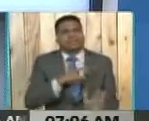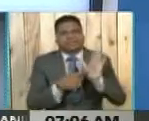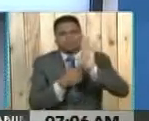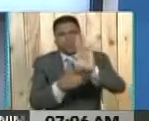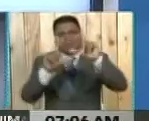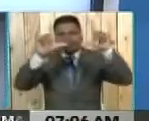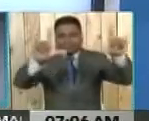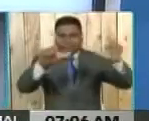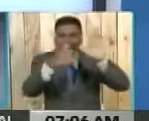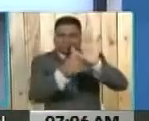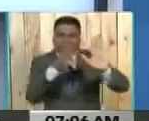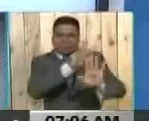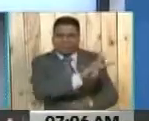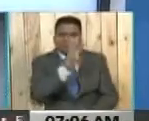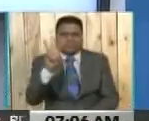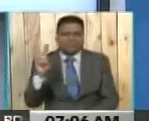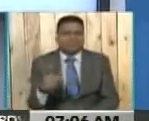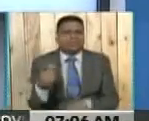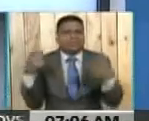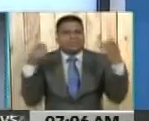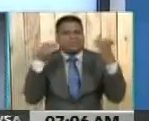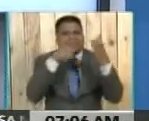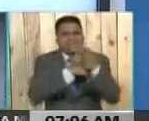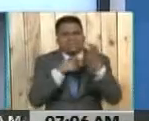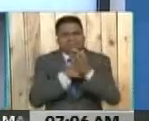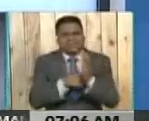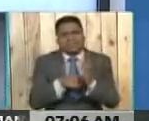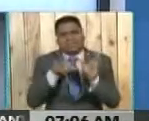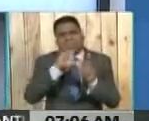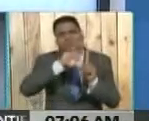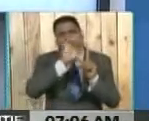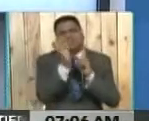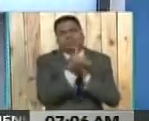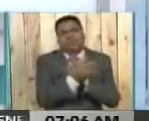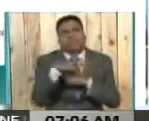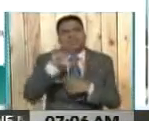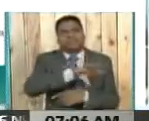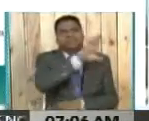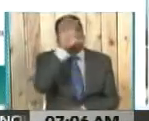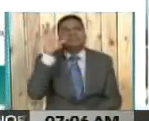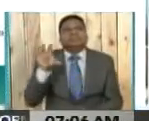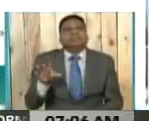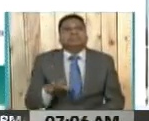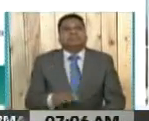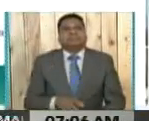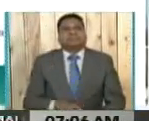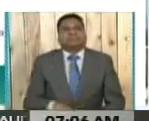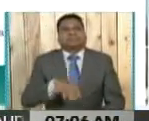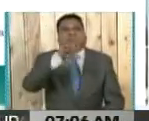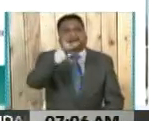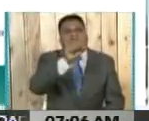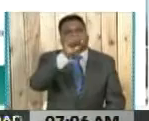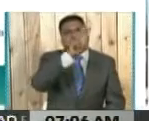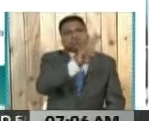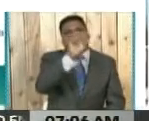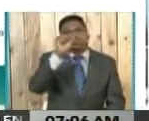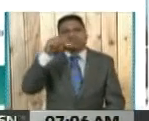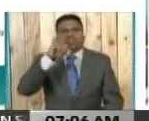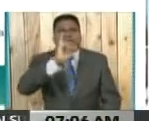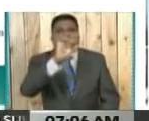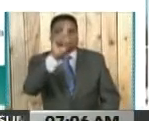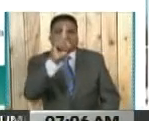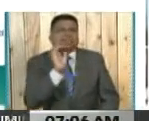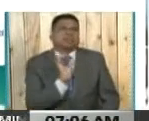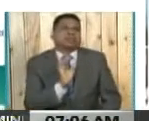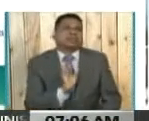Gustavo Borges, se llama La batalla cultural versus el país USAID. ¿Qué nos dice en la presentación? Por más que se nos diga que la guerra es